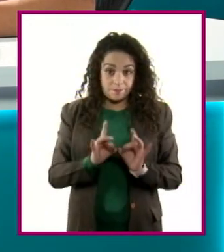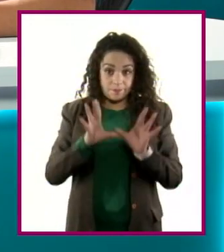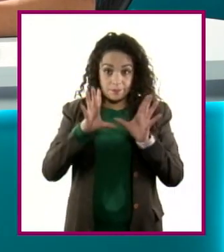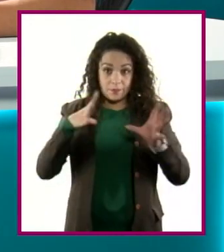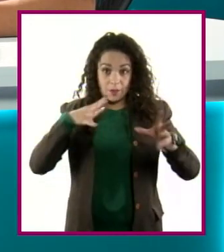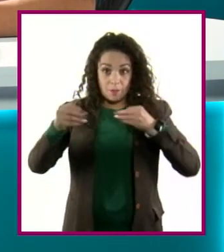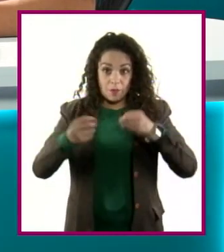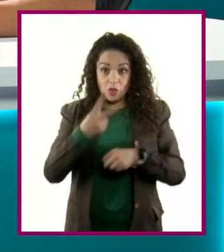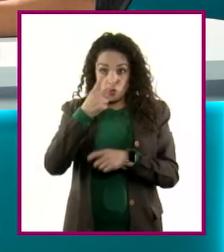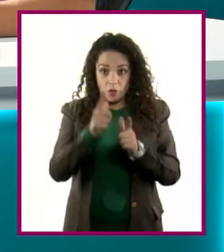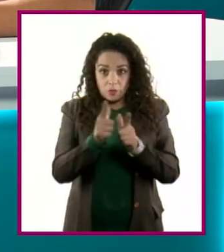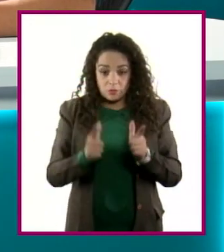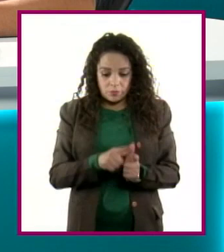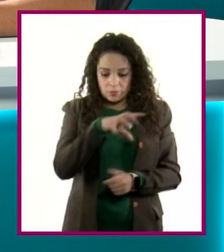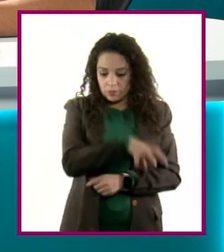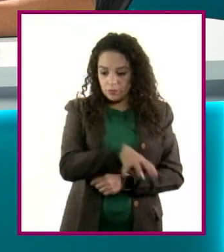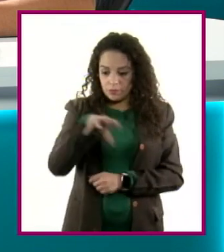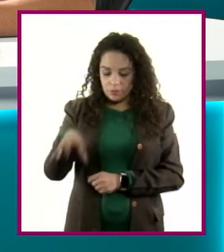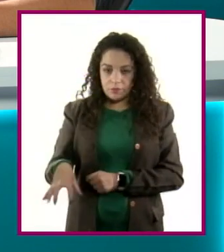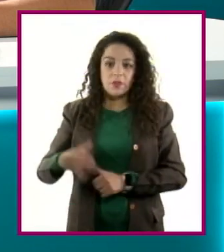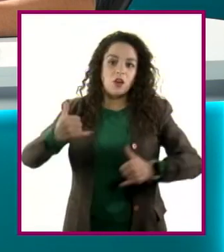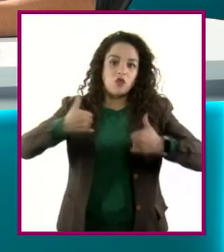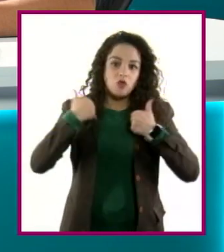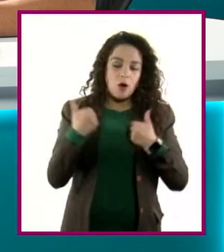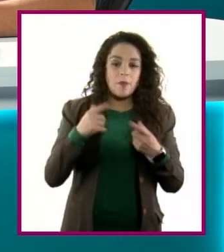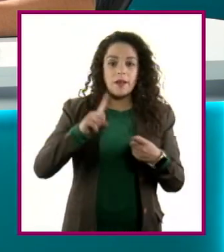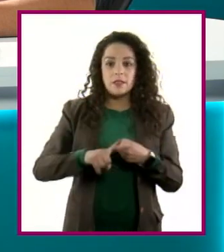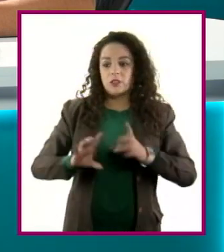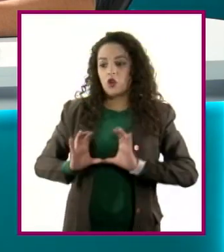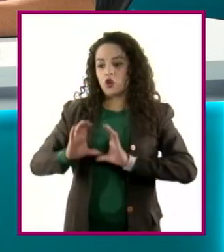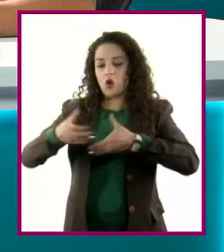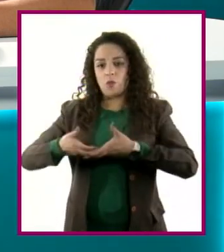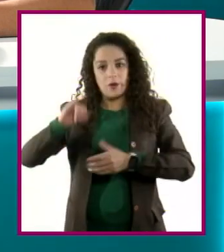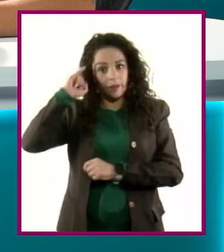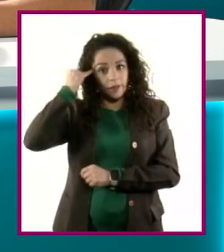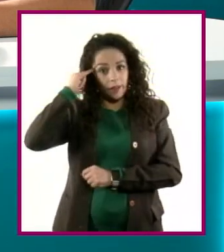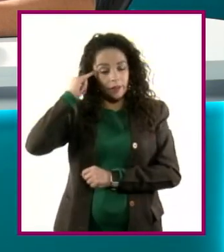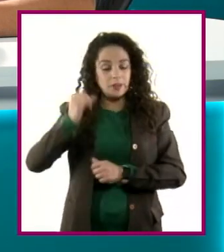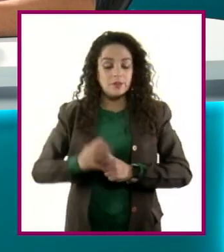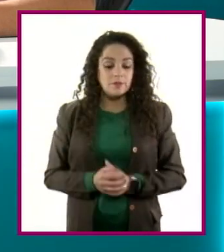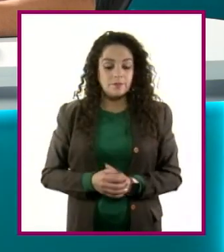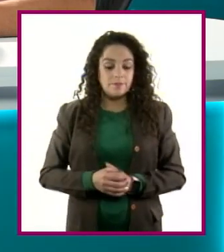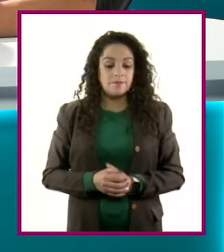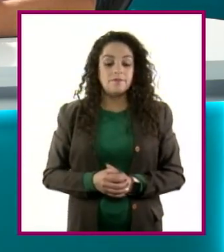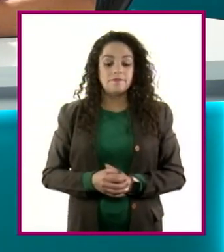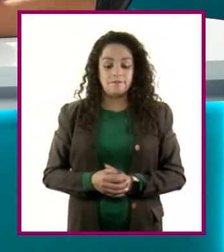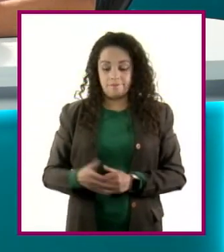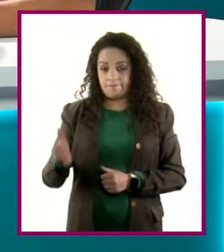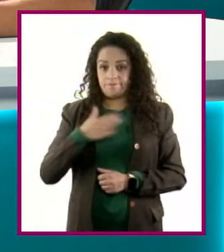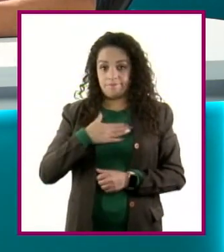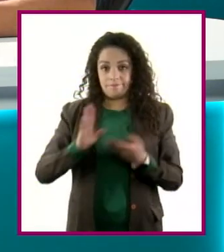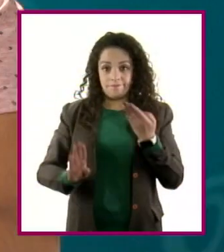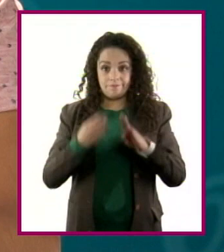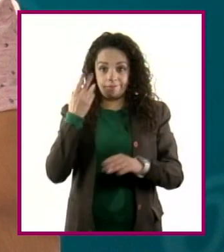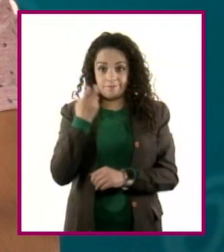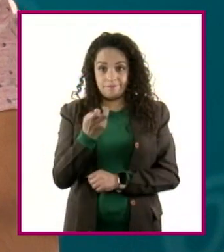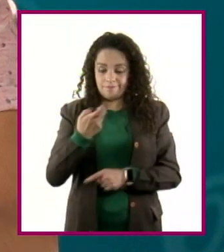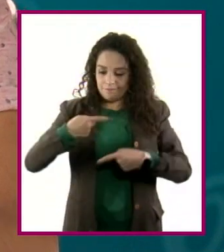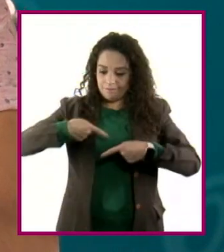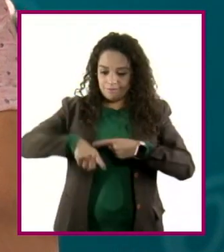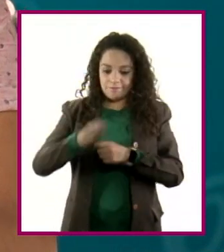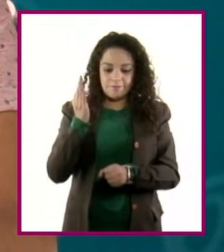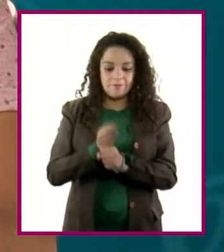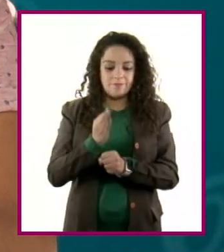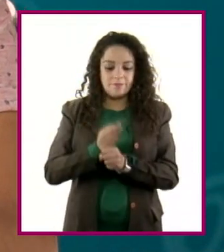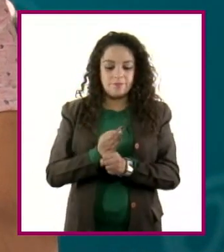dos sectores de nuestras sociedades, las juventudes y las comunidades originarias. Esto es Me Toca Este Mundo. ¡Comenzamos! A